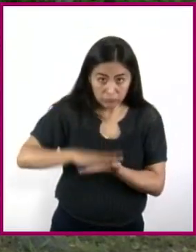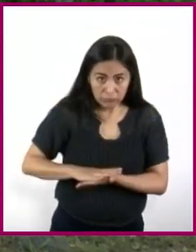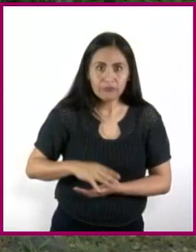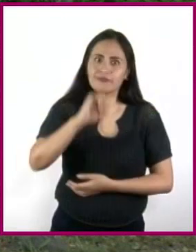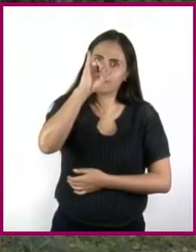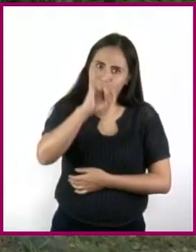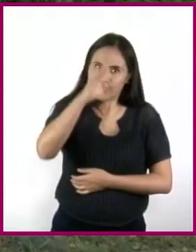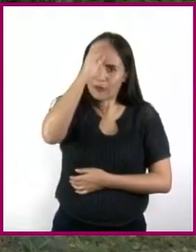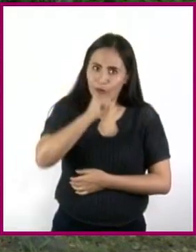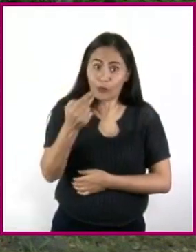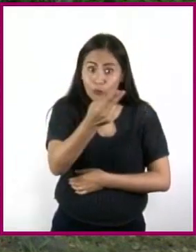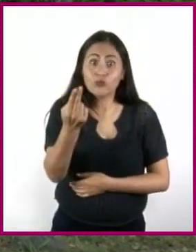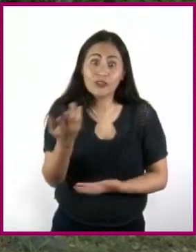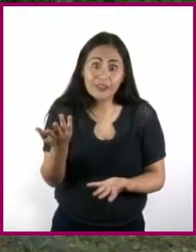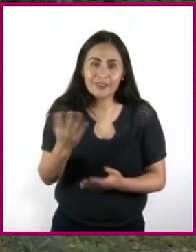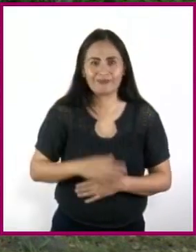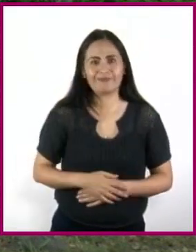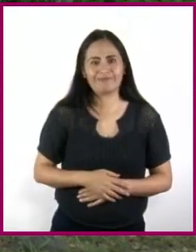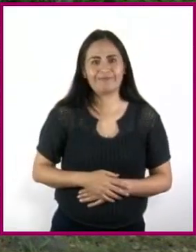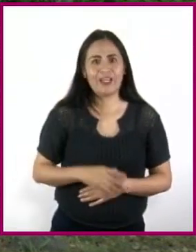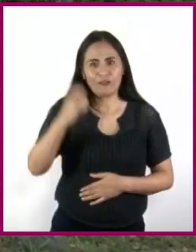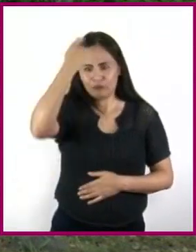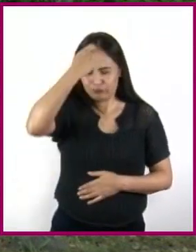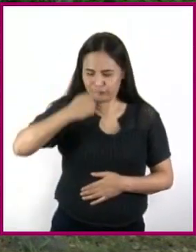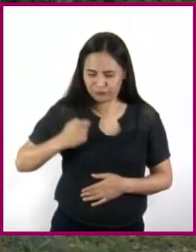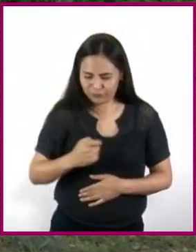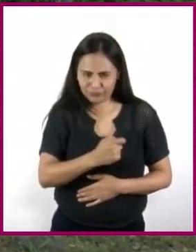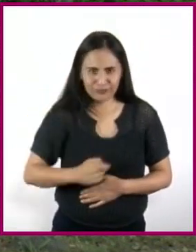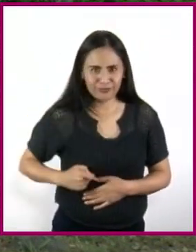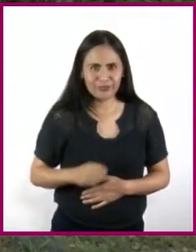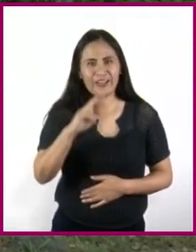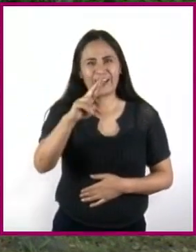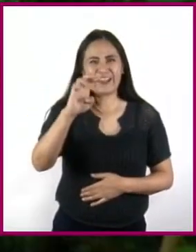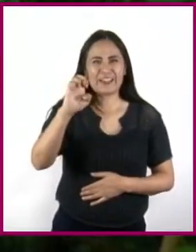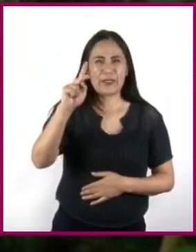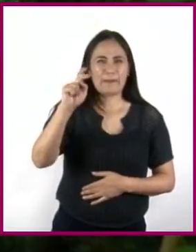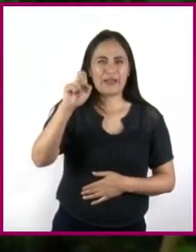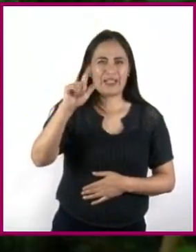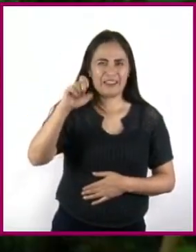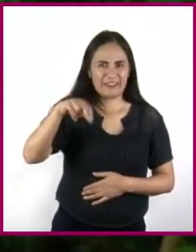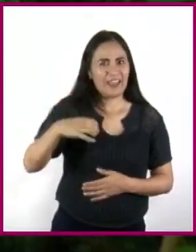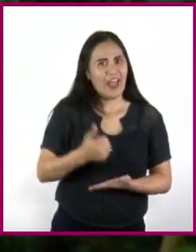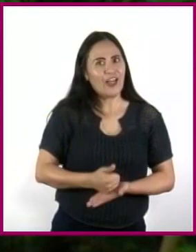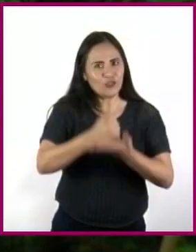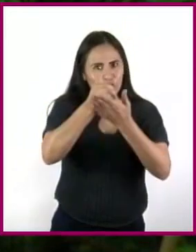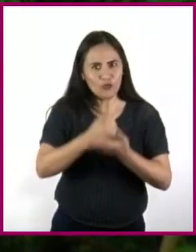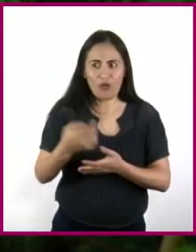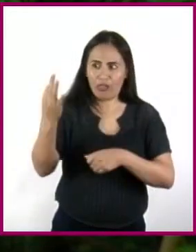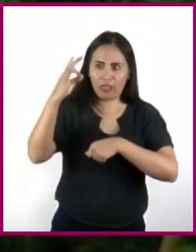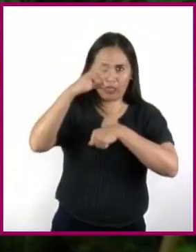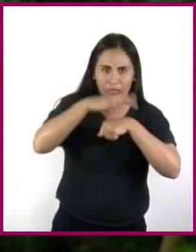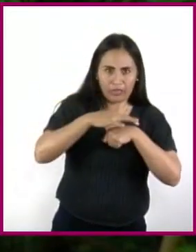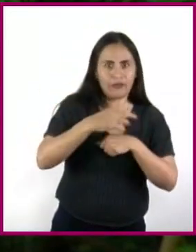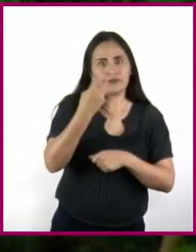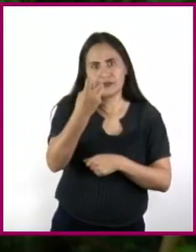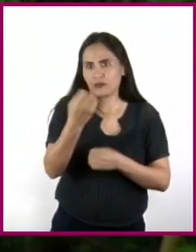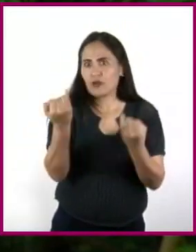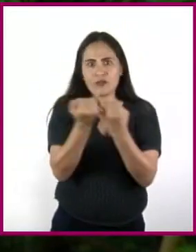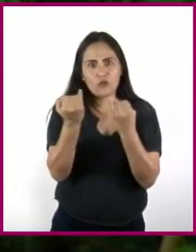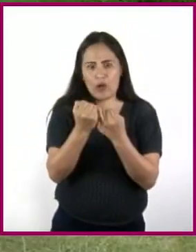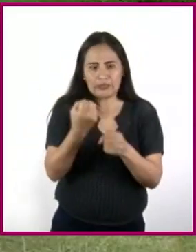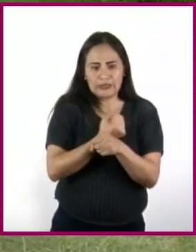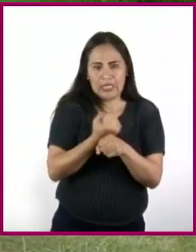ustedes? Por lo pronto, el repelente me sirvió mucho y ya no me molestan tanto. ¿Ya ves cómo tu sangre es igual que la